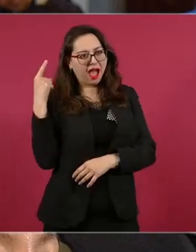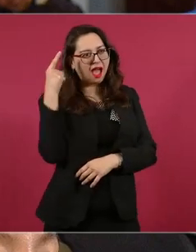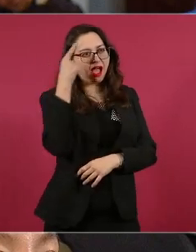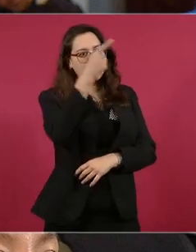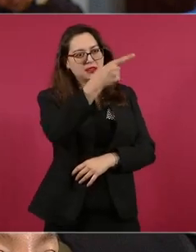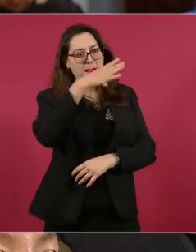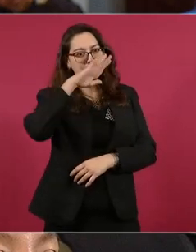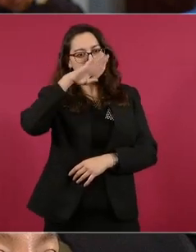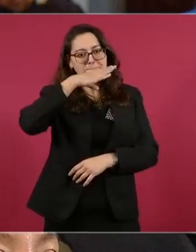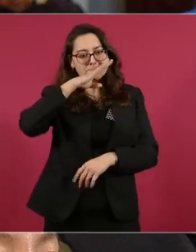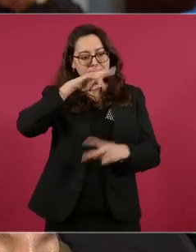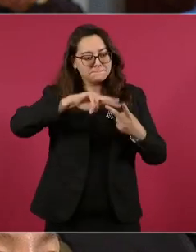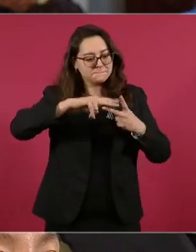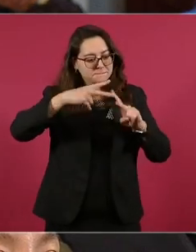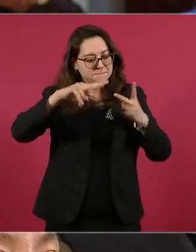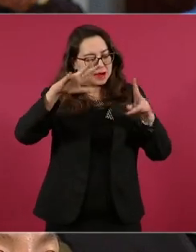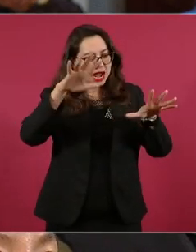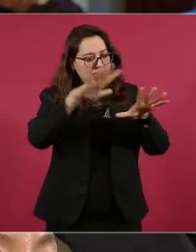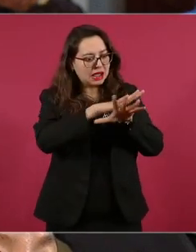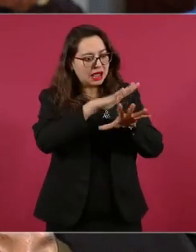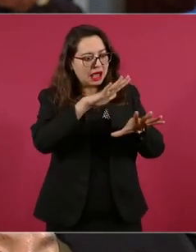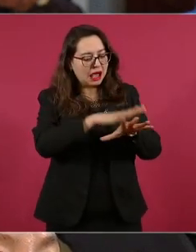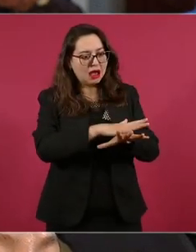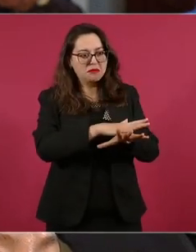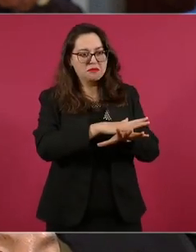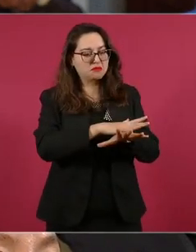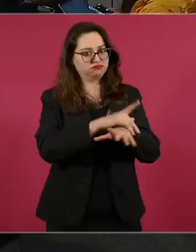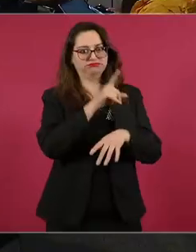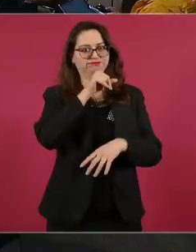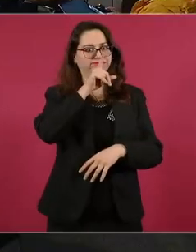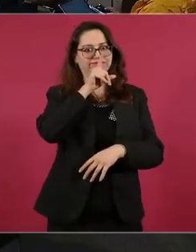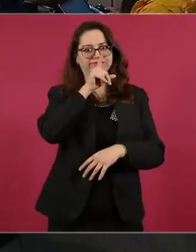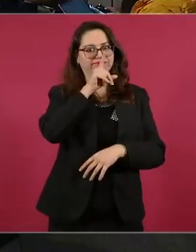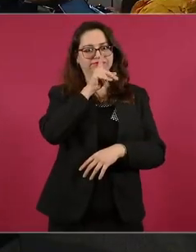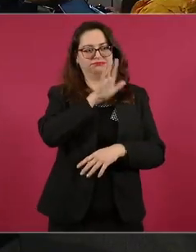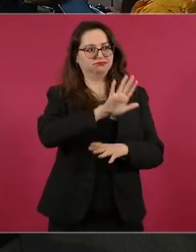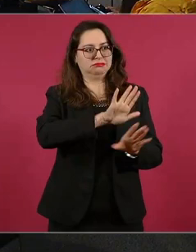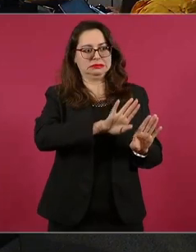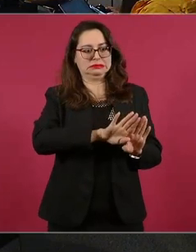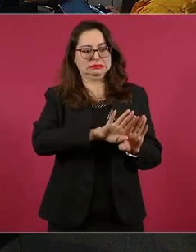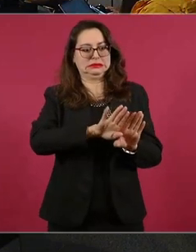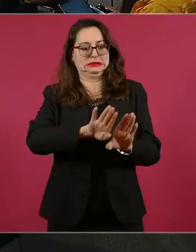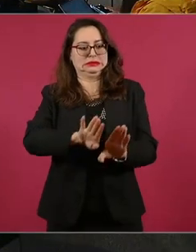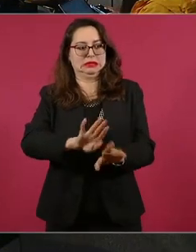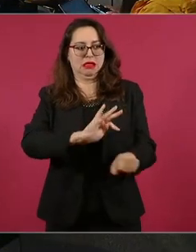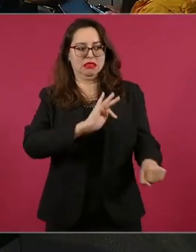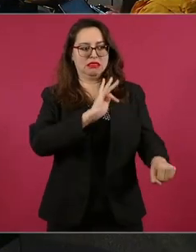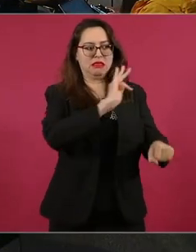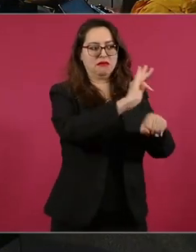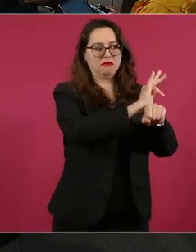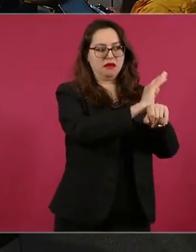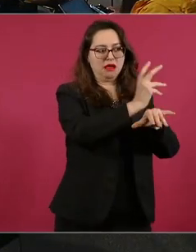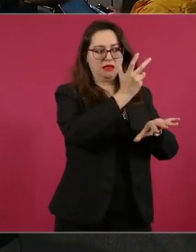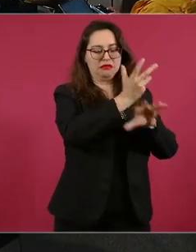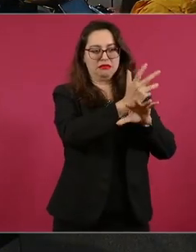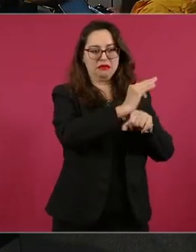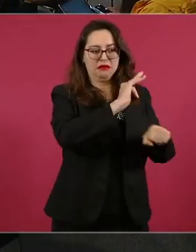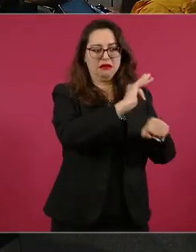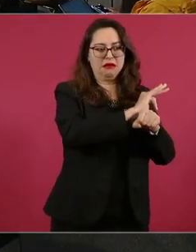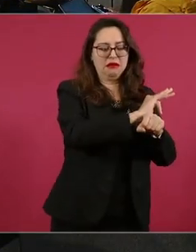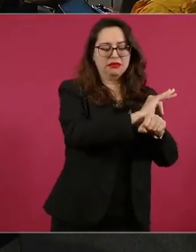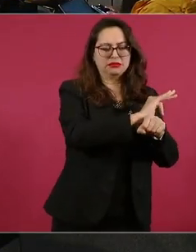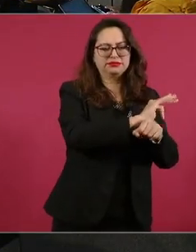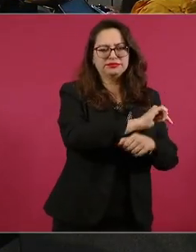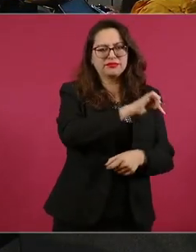se hace eso mismo? Aquí hay dos empresas que dominan, que tienen el duopolio de